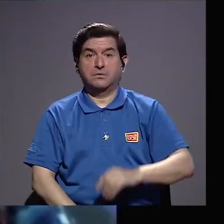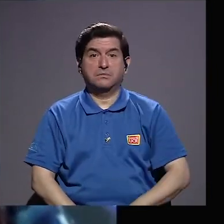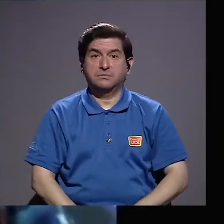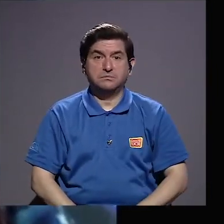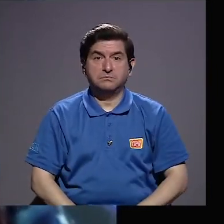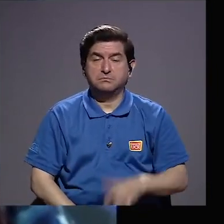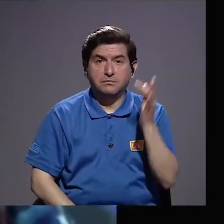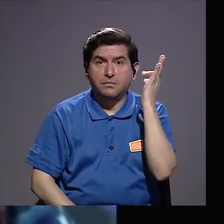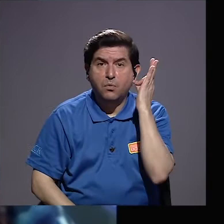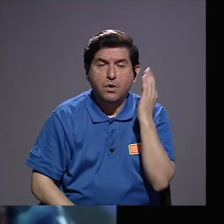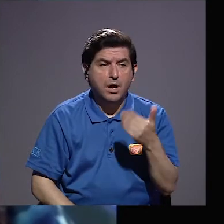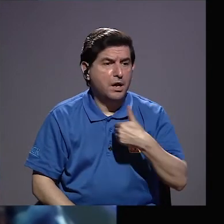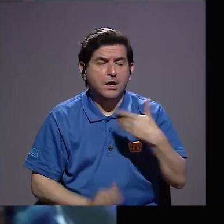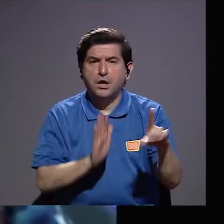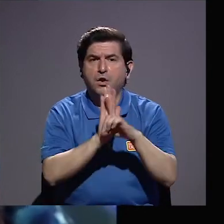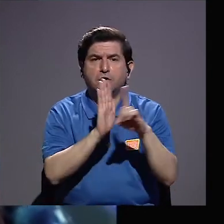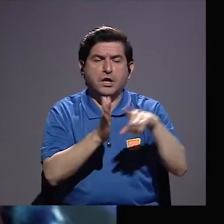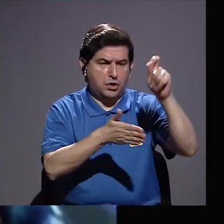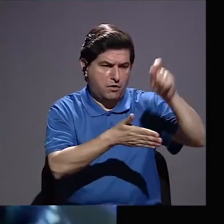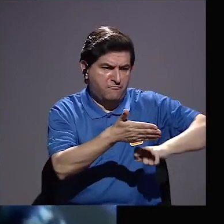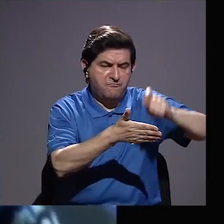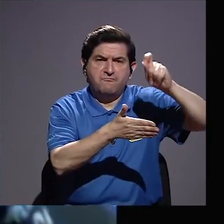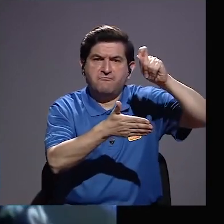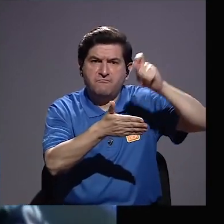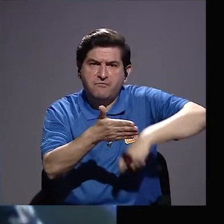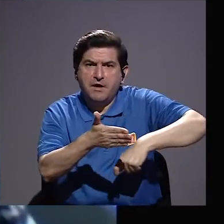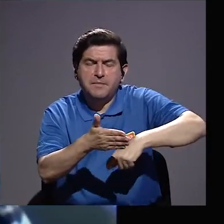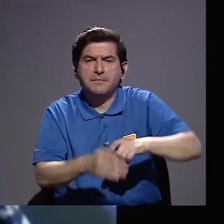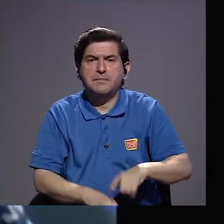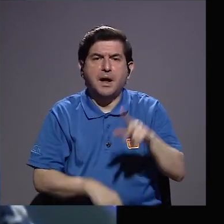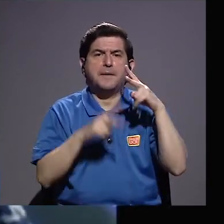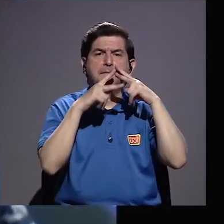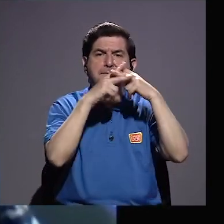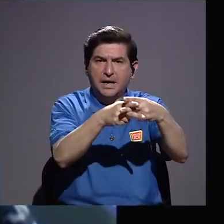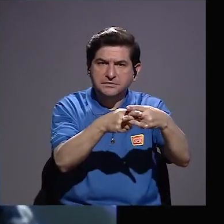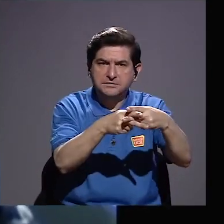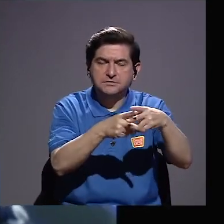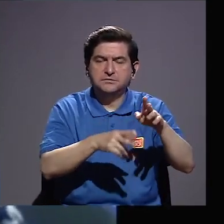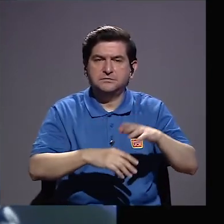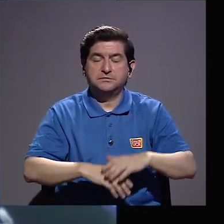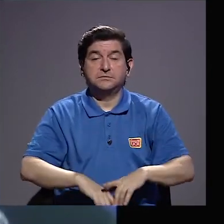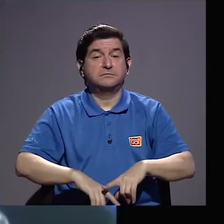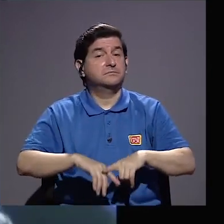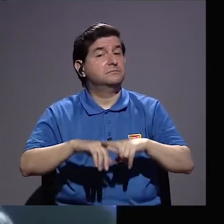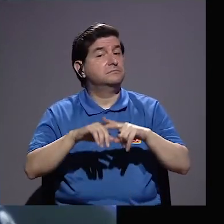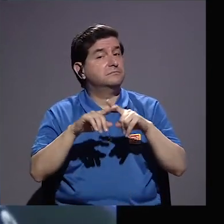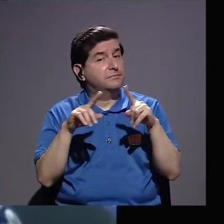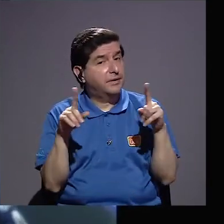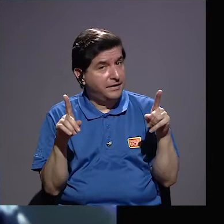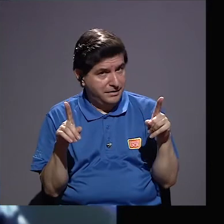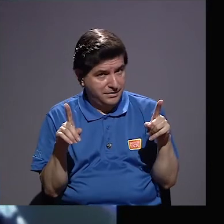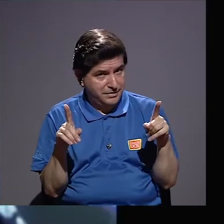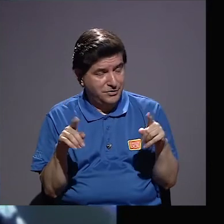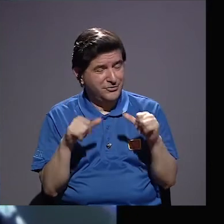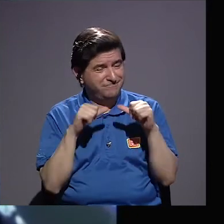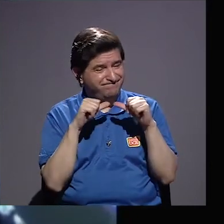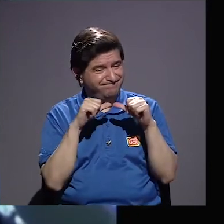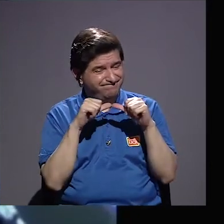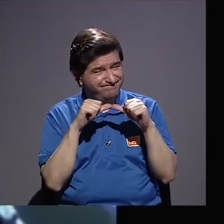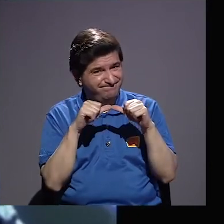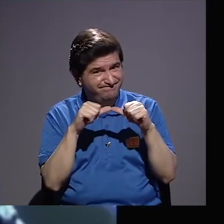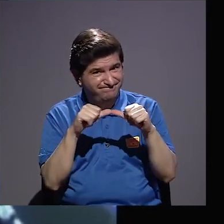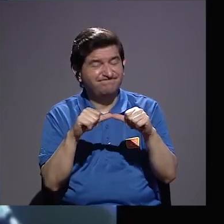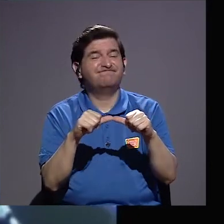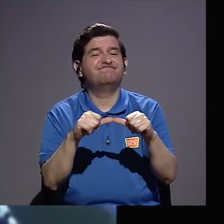dice que las mujeres no tienen derecho a firmar un préstamo, etcétera, pero